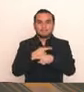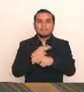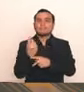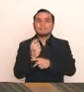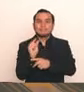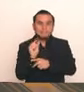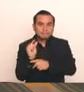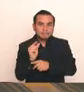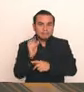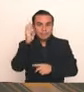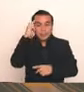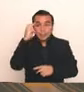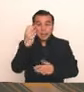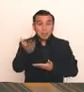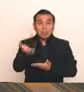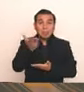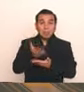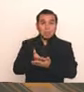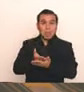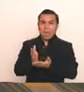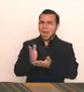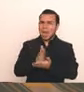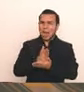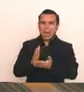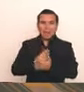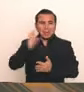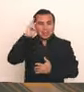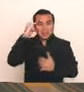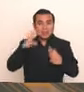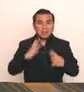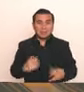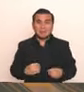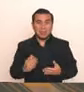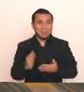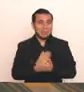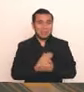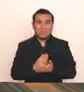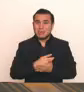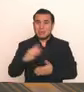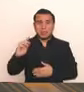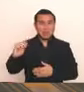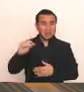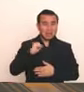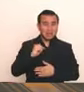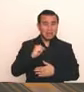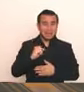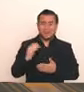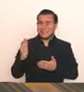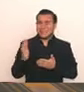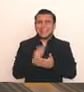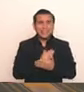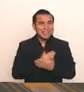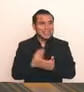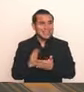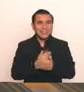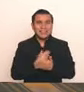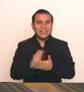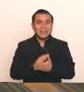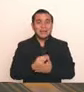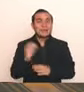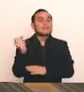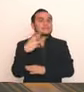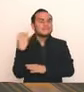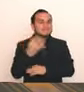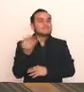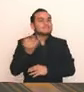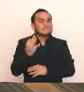ni siquiera nos reciben la propuesta por lo tanto el gobierno central algunos reciben sólo sentados partidos por la mitad del dinero que tanto urge para